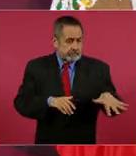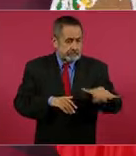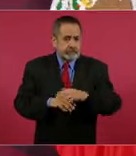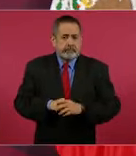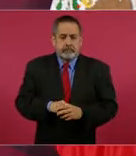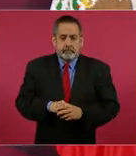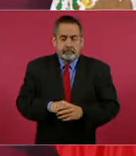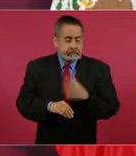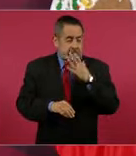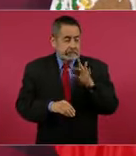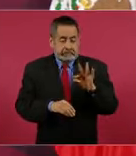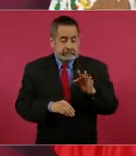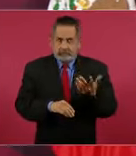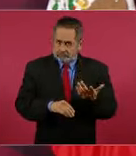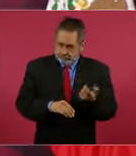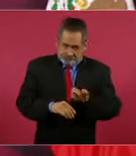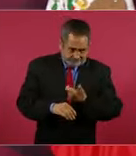No es poca cosa.